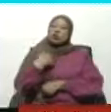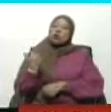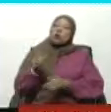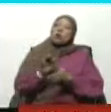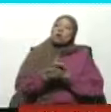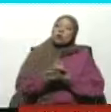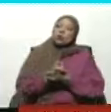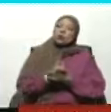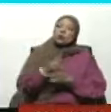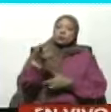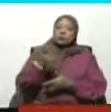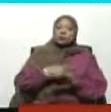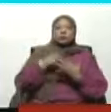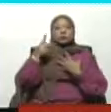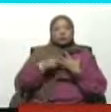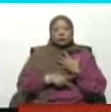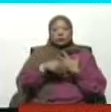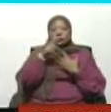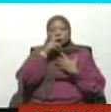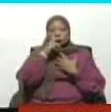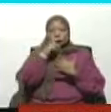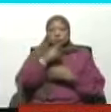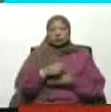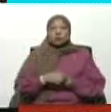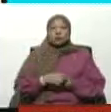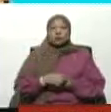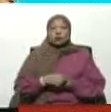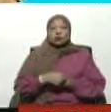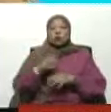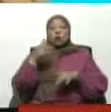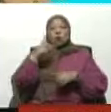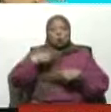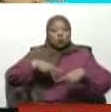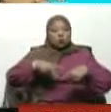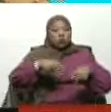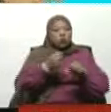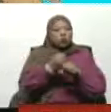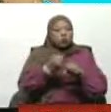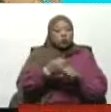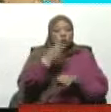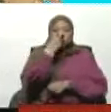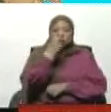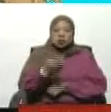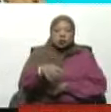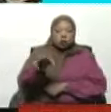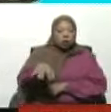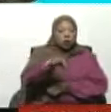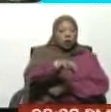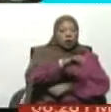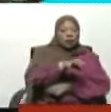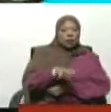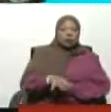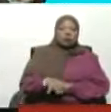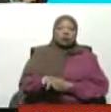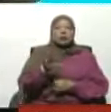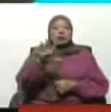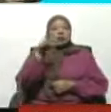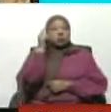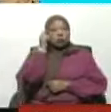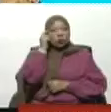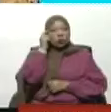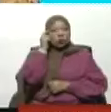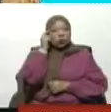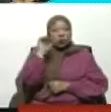que me hagas una programación. Yo estoy en peregrinación, ¿verdad? Si en 5 días fui